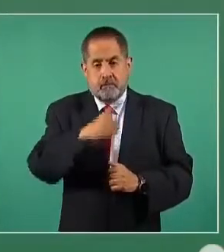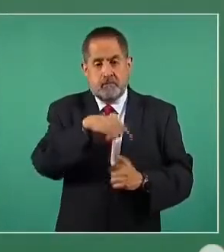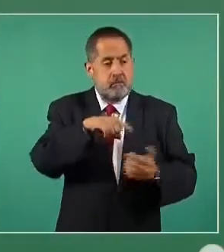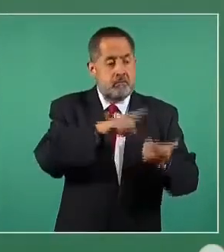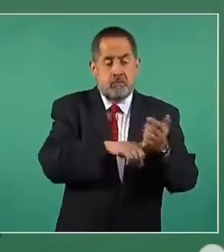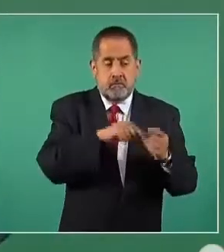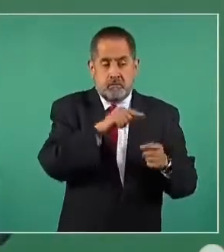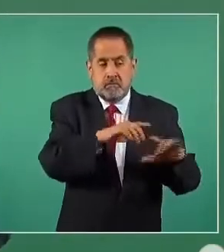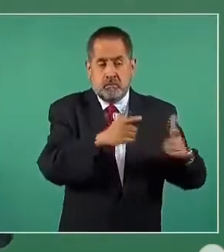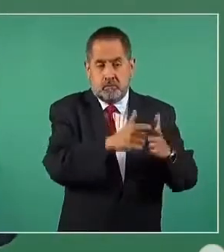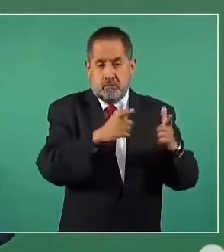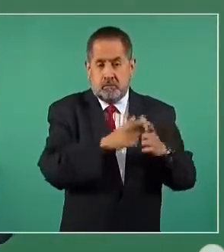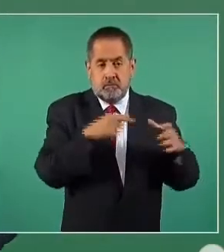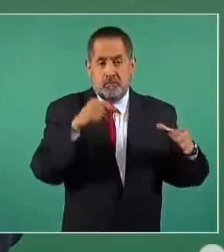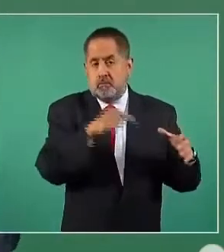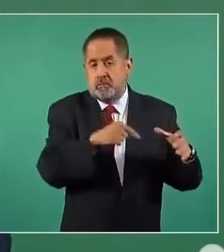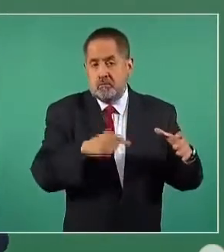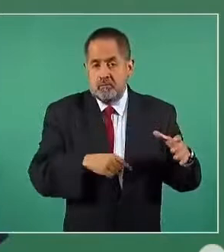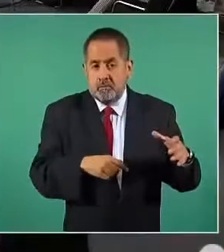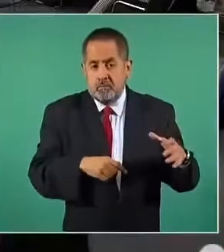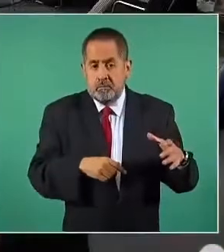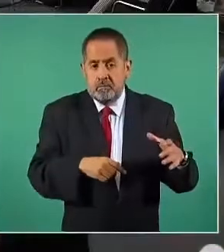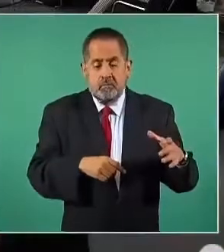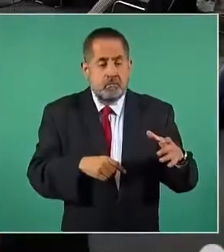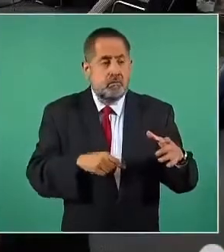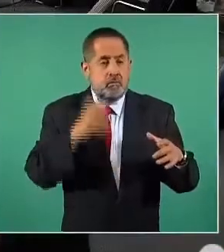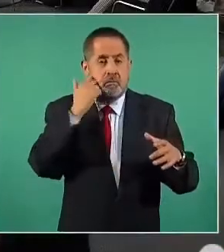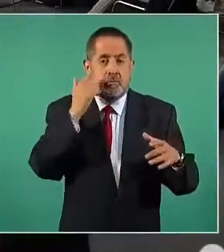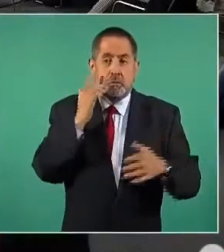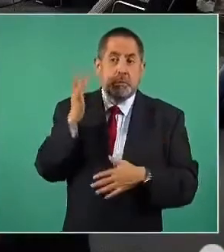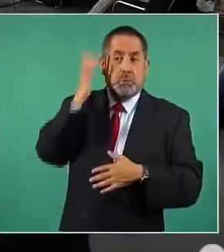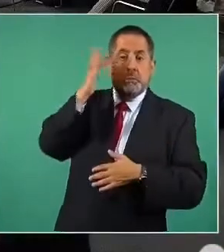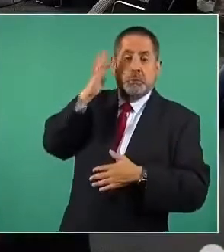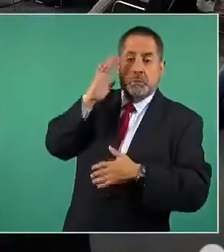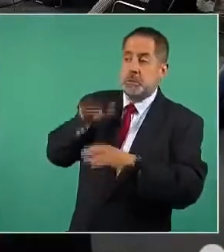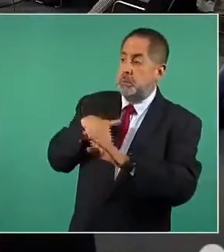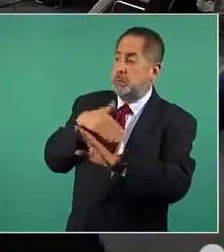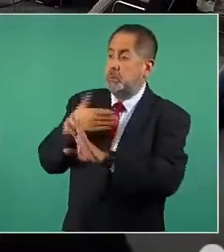muy dados, ¿no?, a tirar la piedra y a esconder la mano,